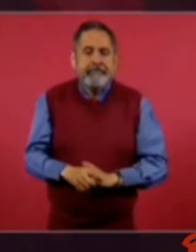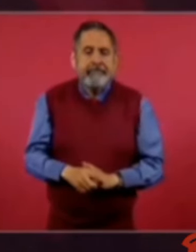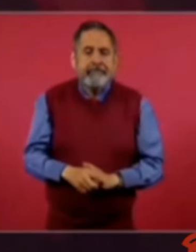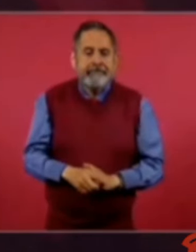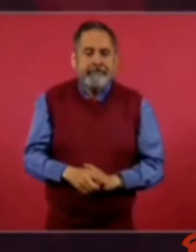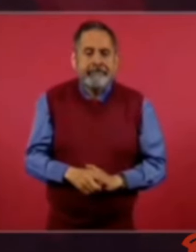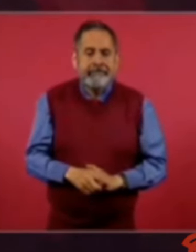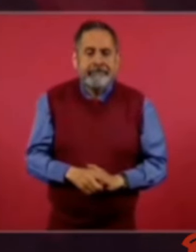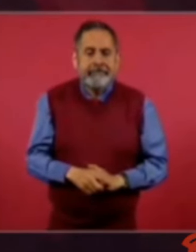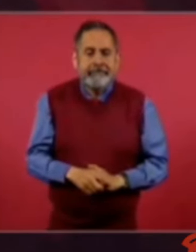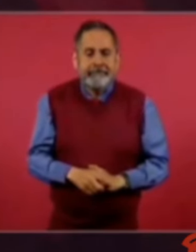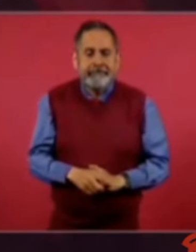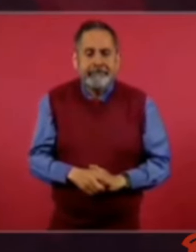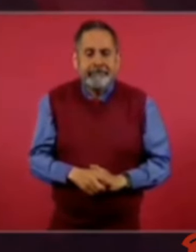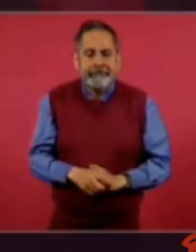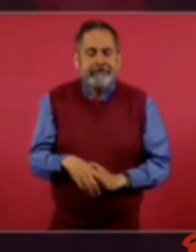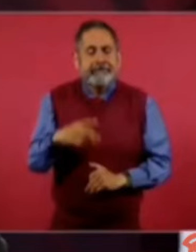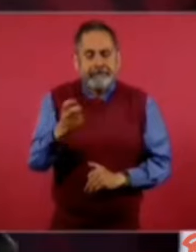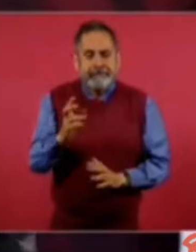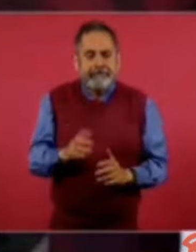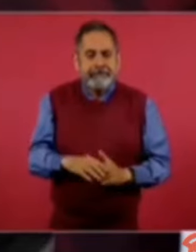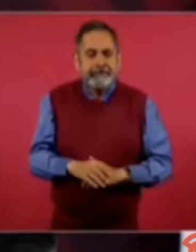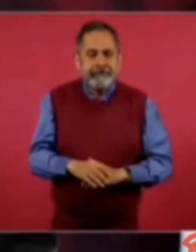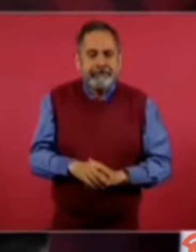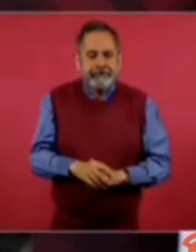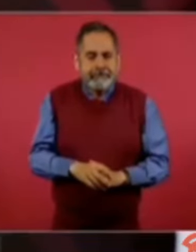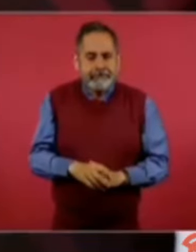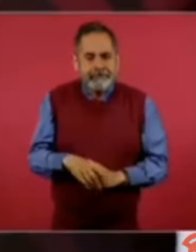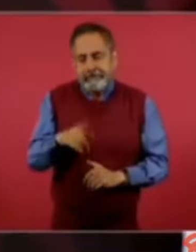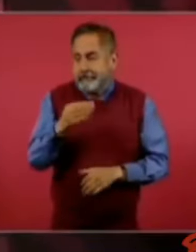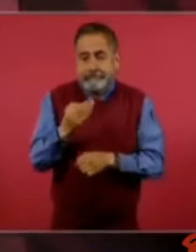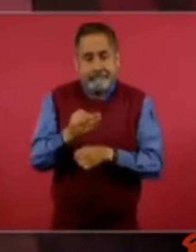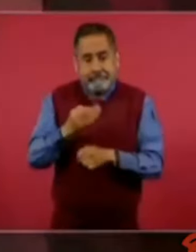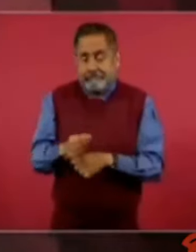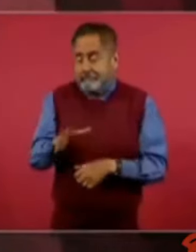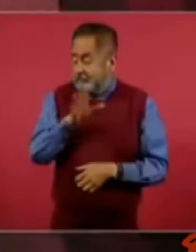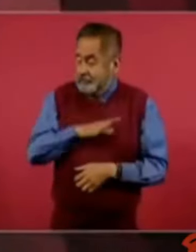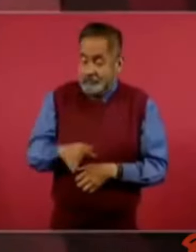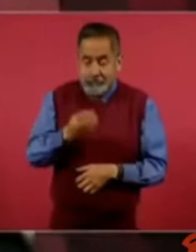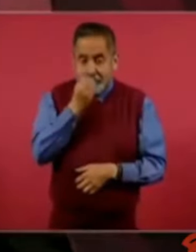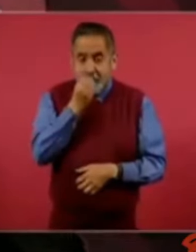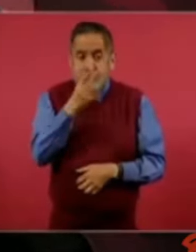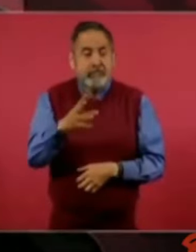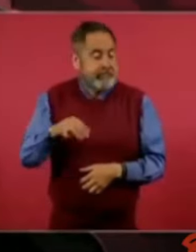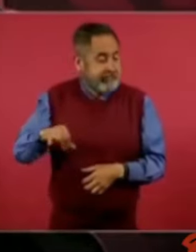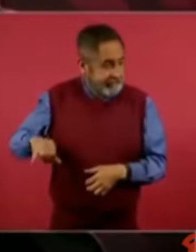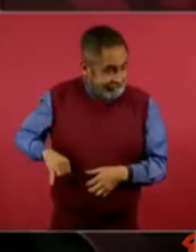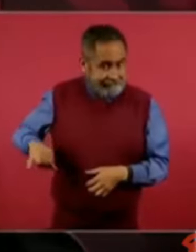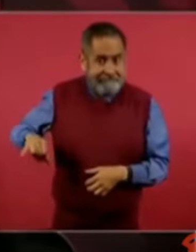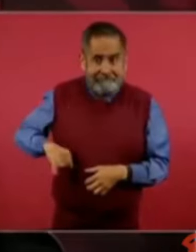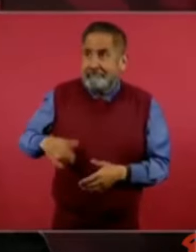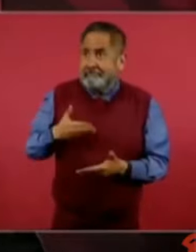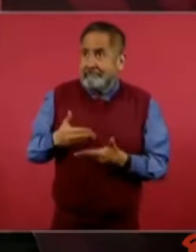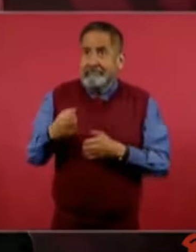orgánicos Entonces sí estamos viviendo momentos